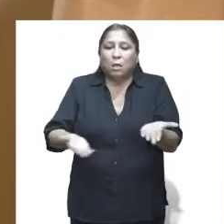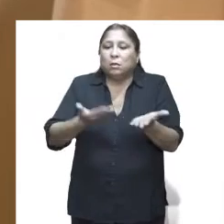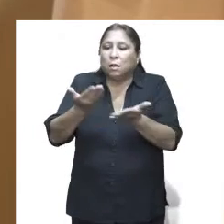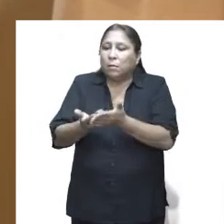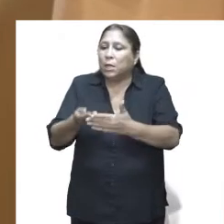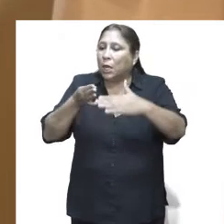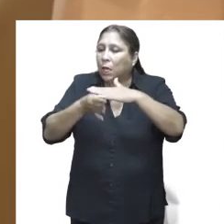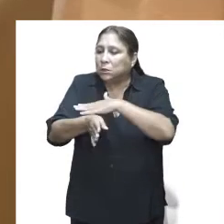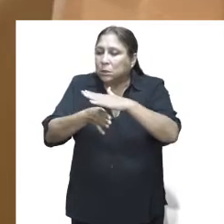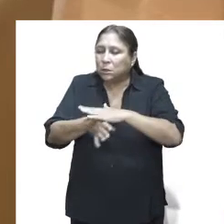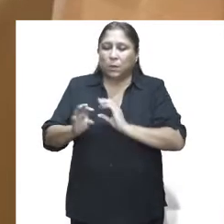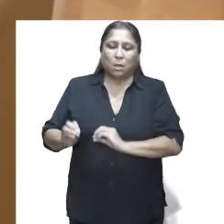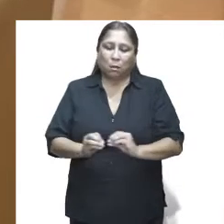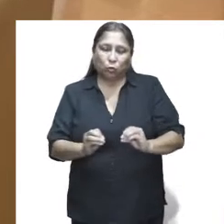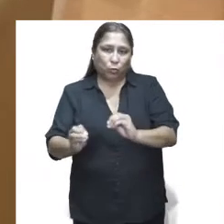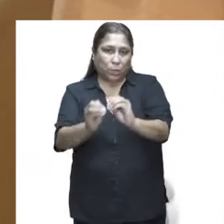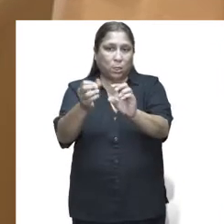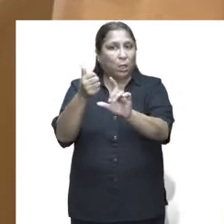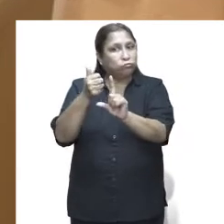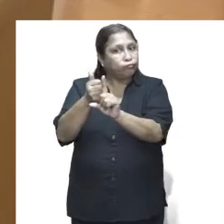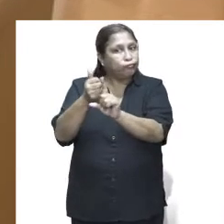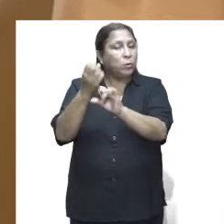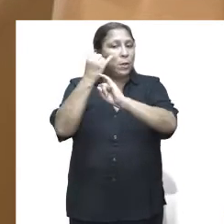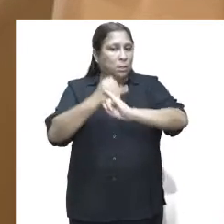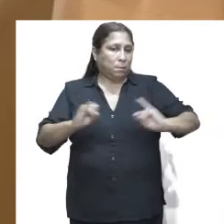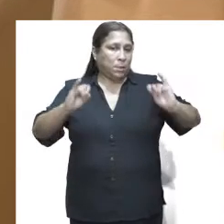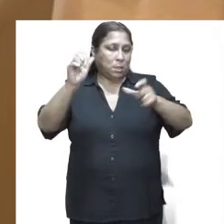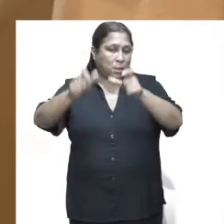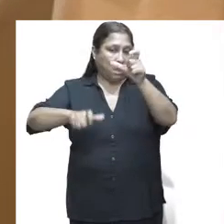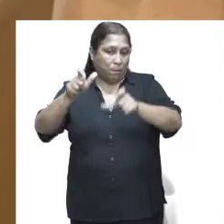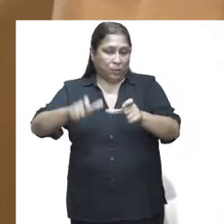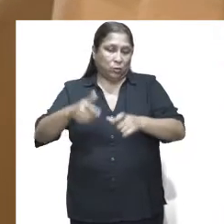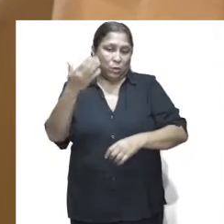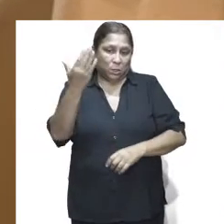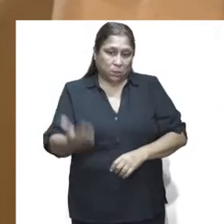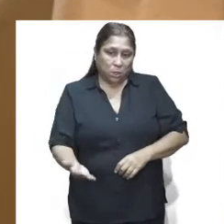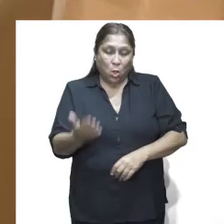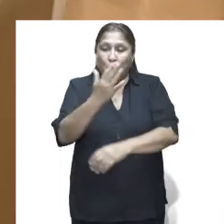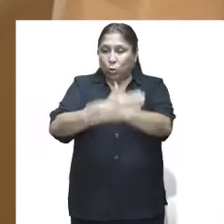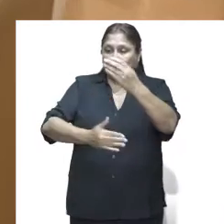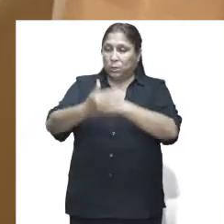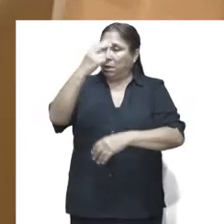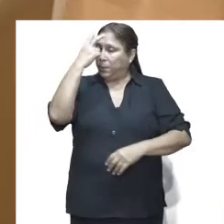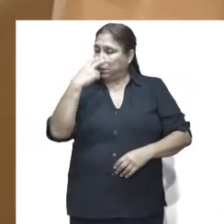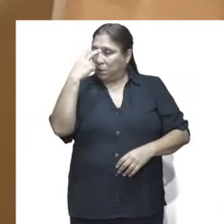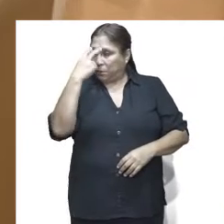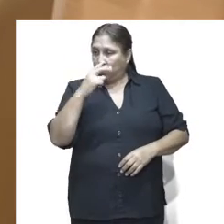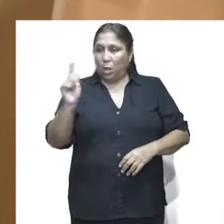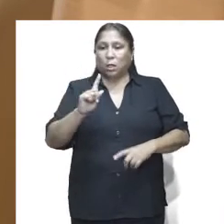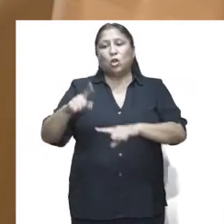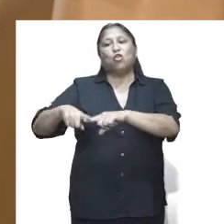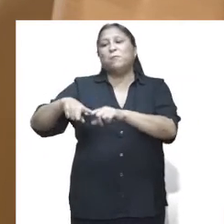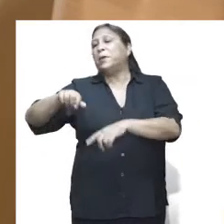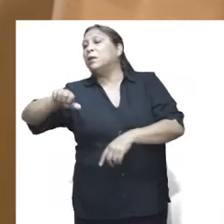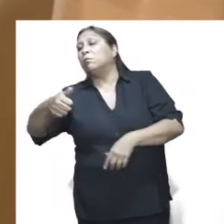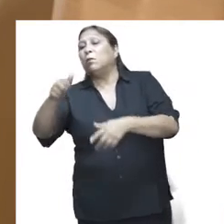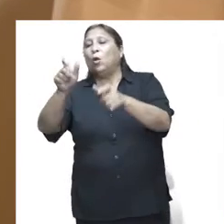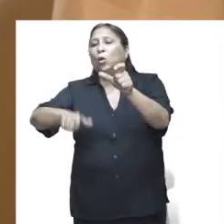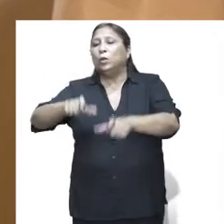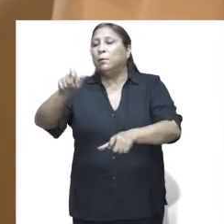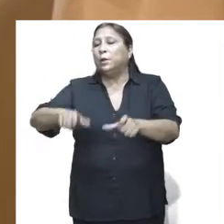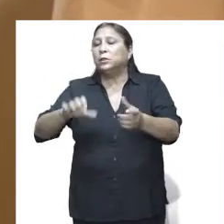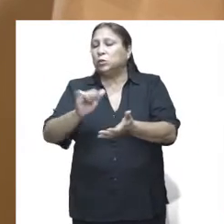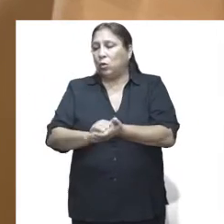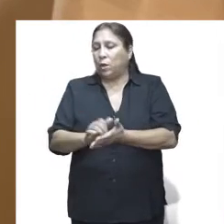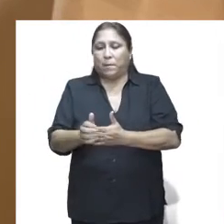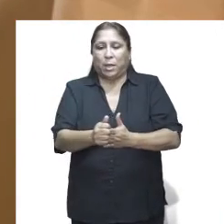accesibilidad, la movilidad autónoma a la persona, en este caso con discapacidad visual, ¿no?, que no dependa de un tercero, de otra